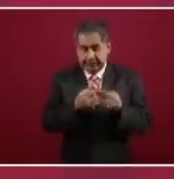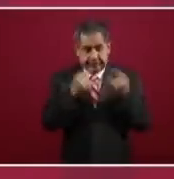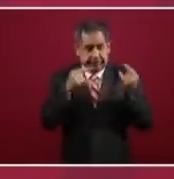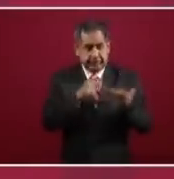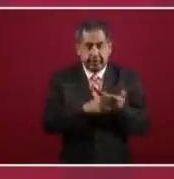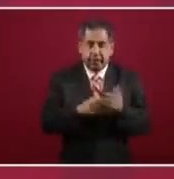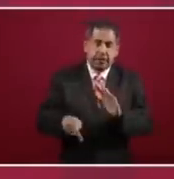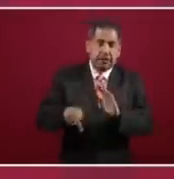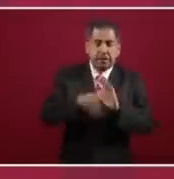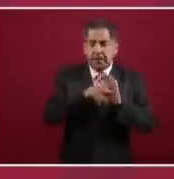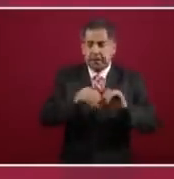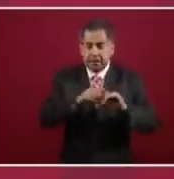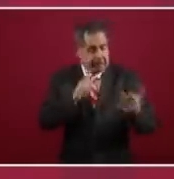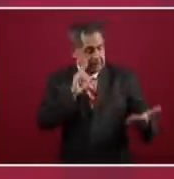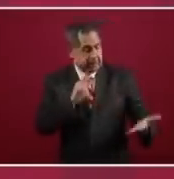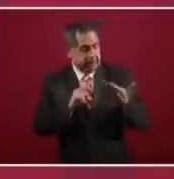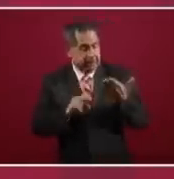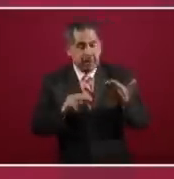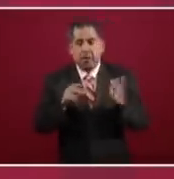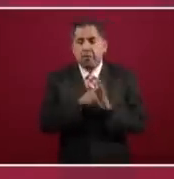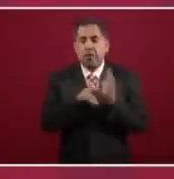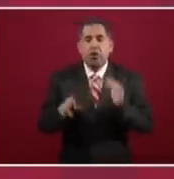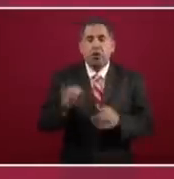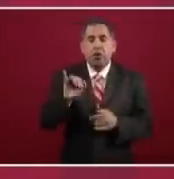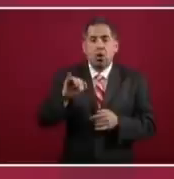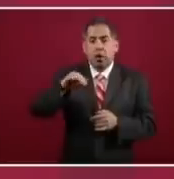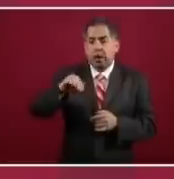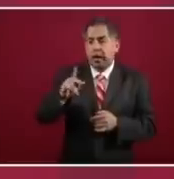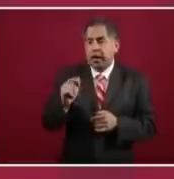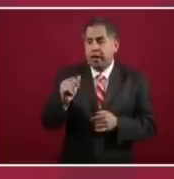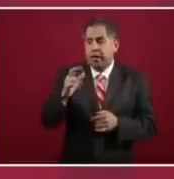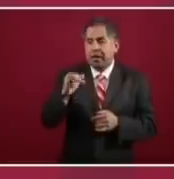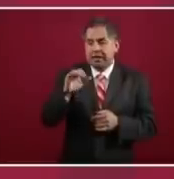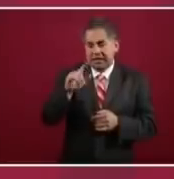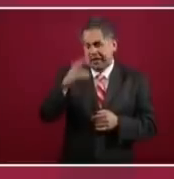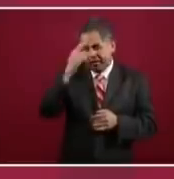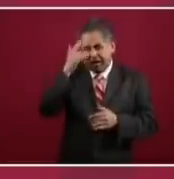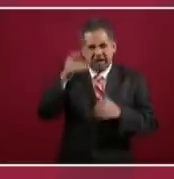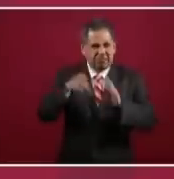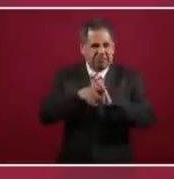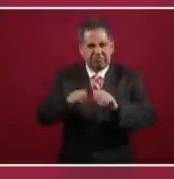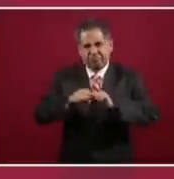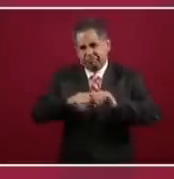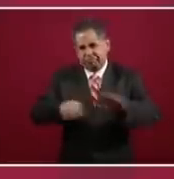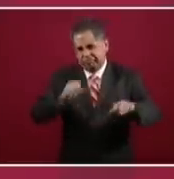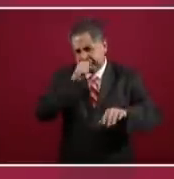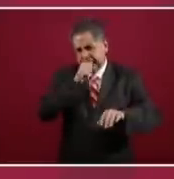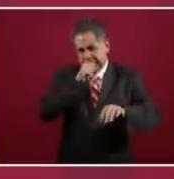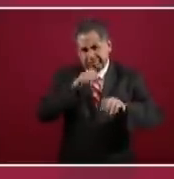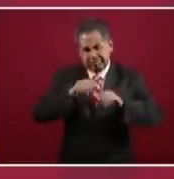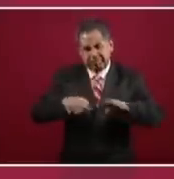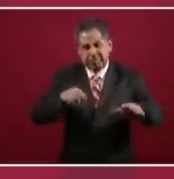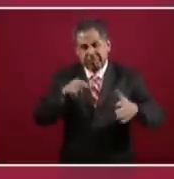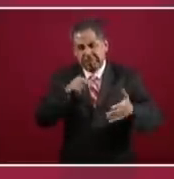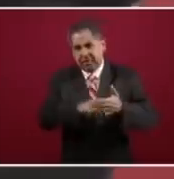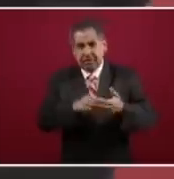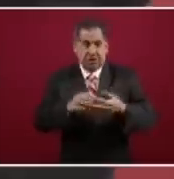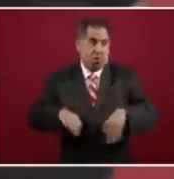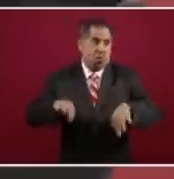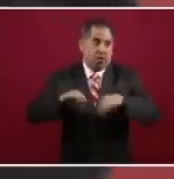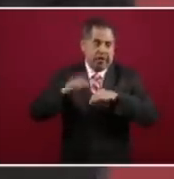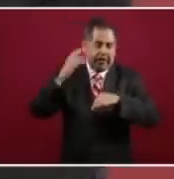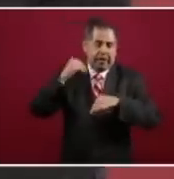el periódico de entonces el imparcial que era el periódico más importante